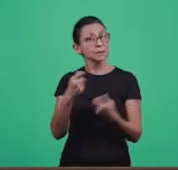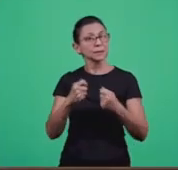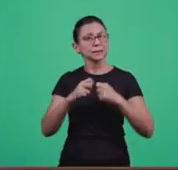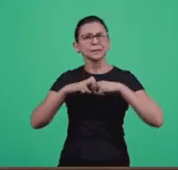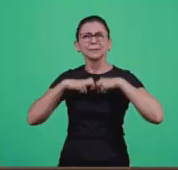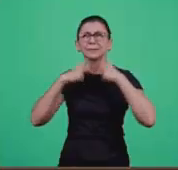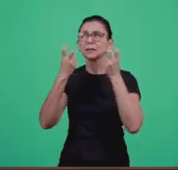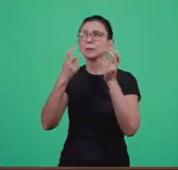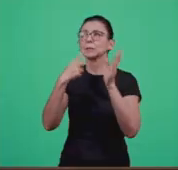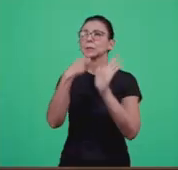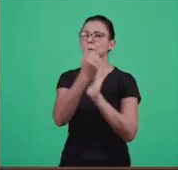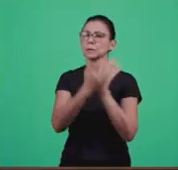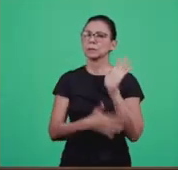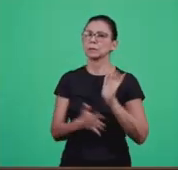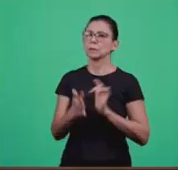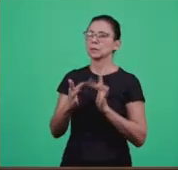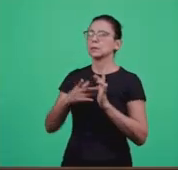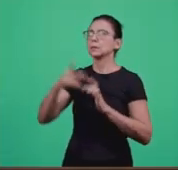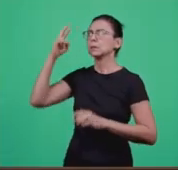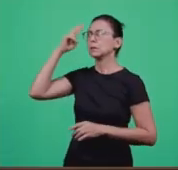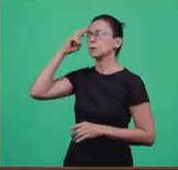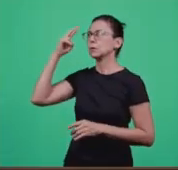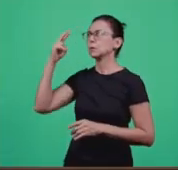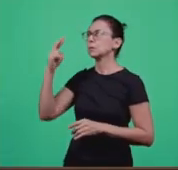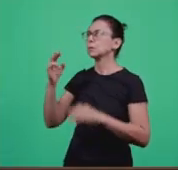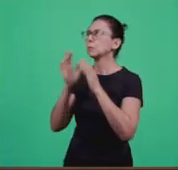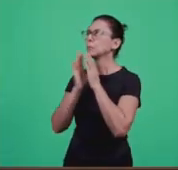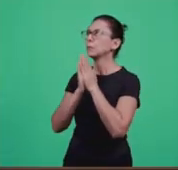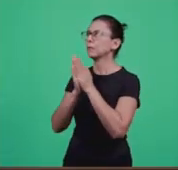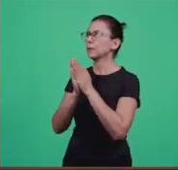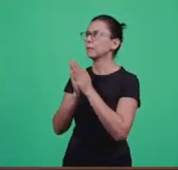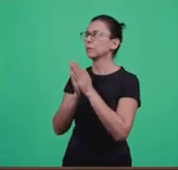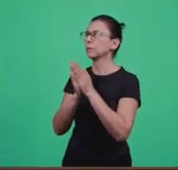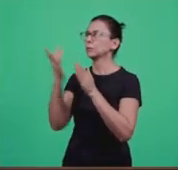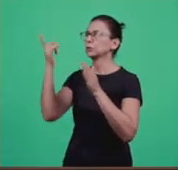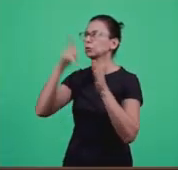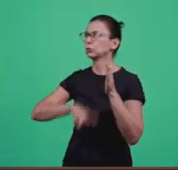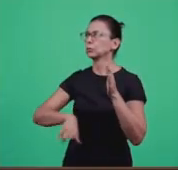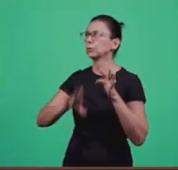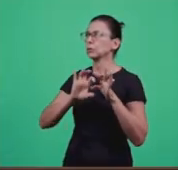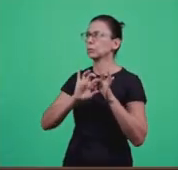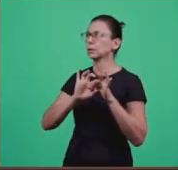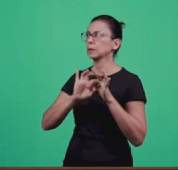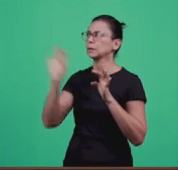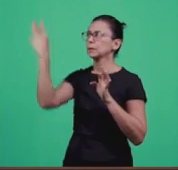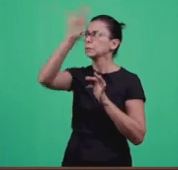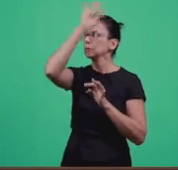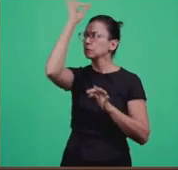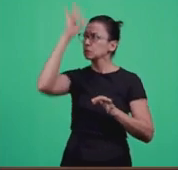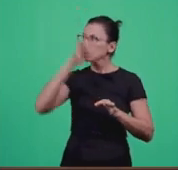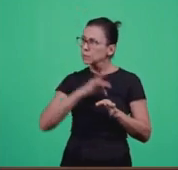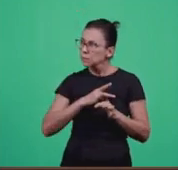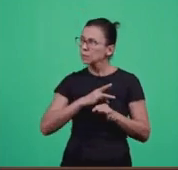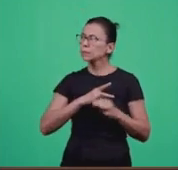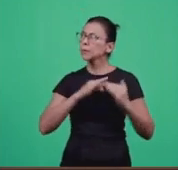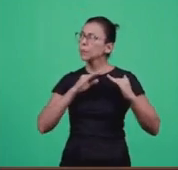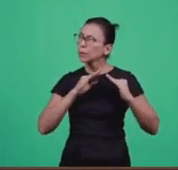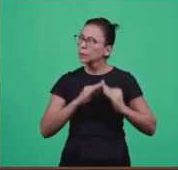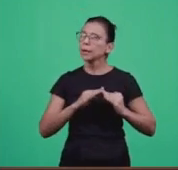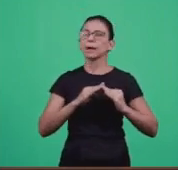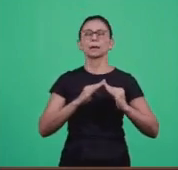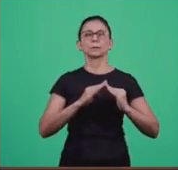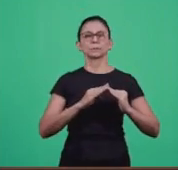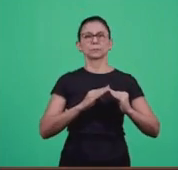eso tenemos que clamar por la sangre de Jesús y pedirle: Señor, renueva mi comunión. Lléname de tu espíritu.